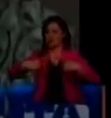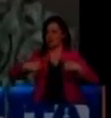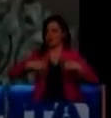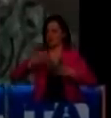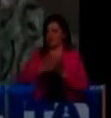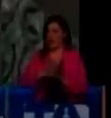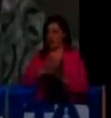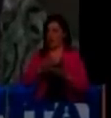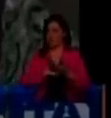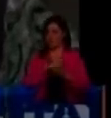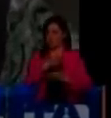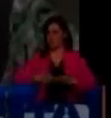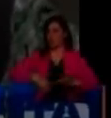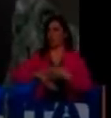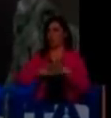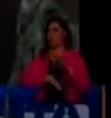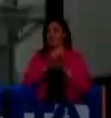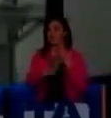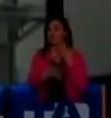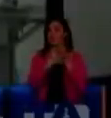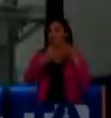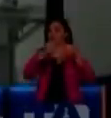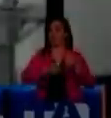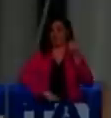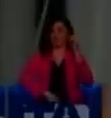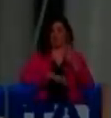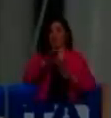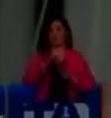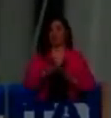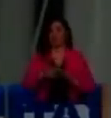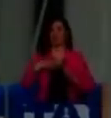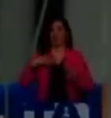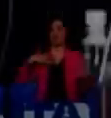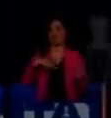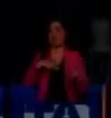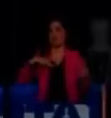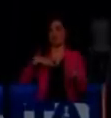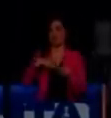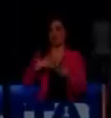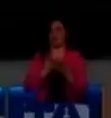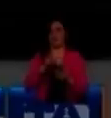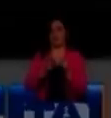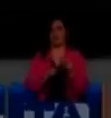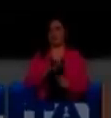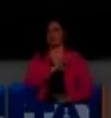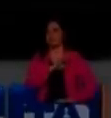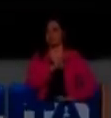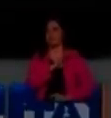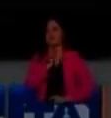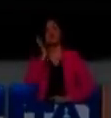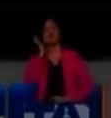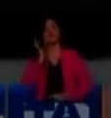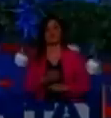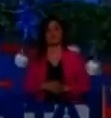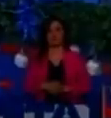abasto? ¿O debe haber una pena mayor para quienes ataquen así tan cobardemente y tan miserablemente a estas